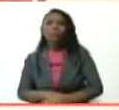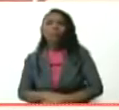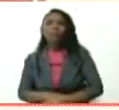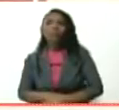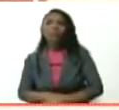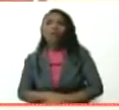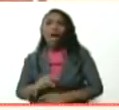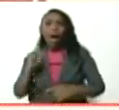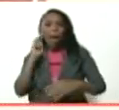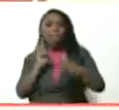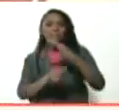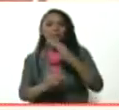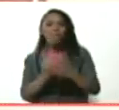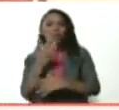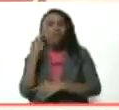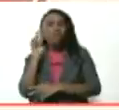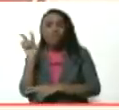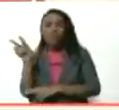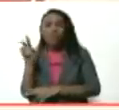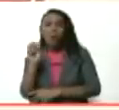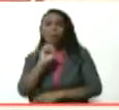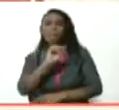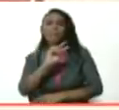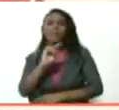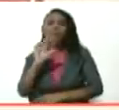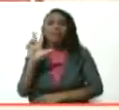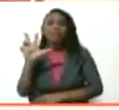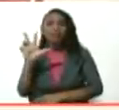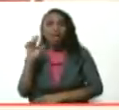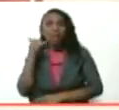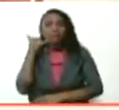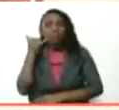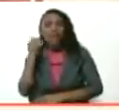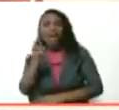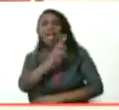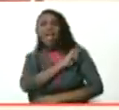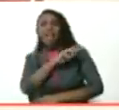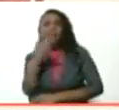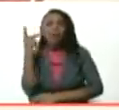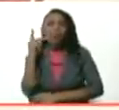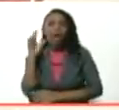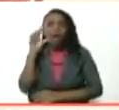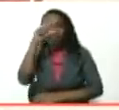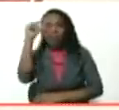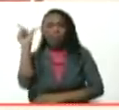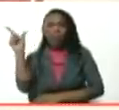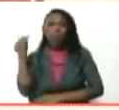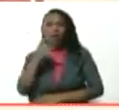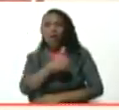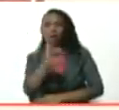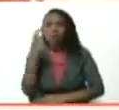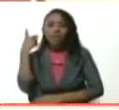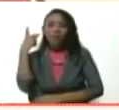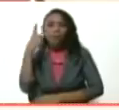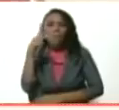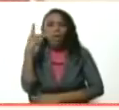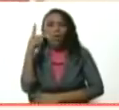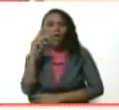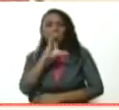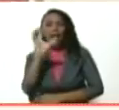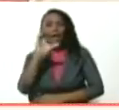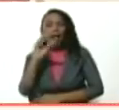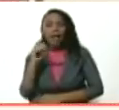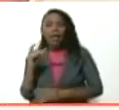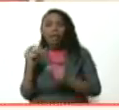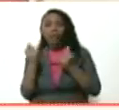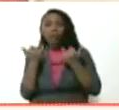a Miraflores, 23 llamadas, jefes parroquiales del partido, cada una de las parroquias de Caracas, y en un